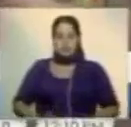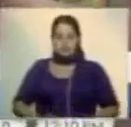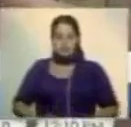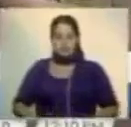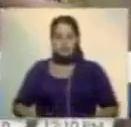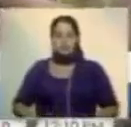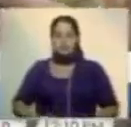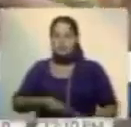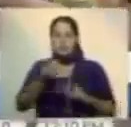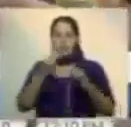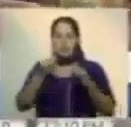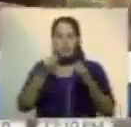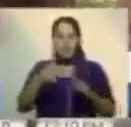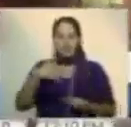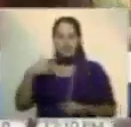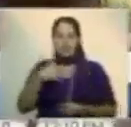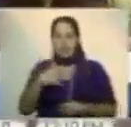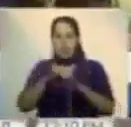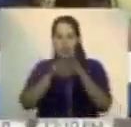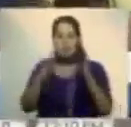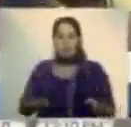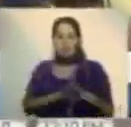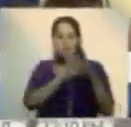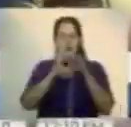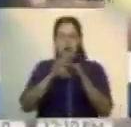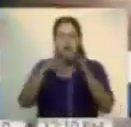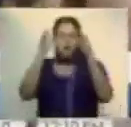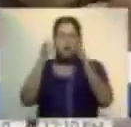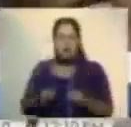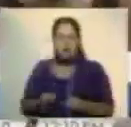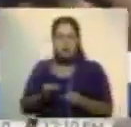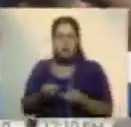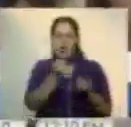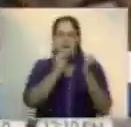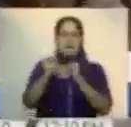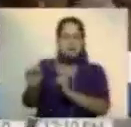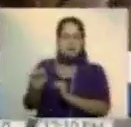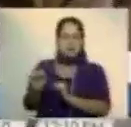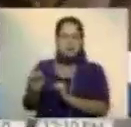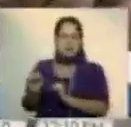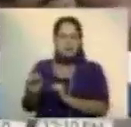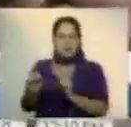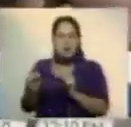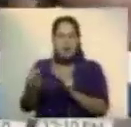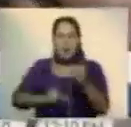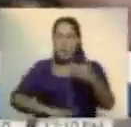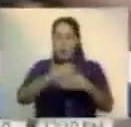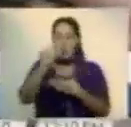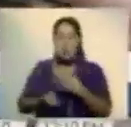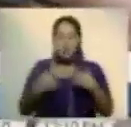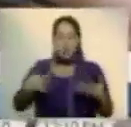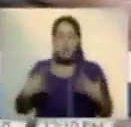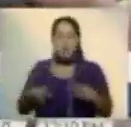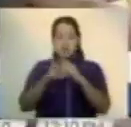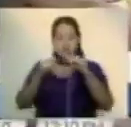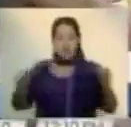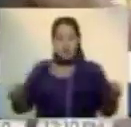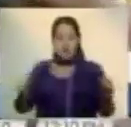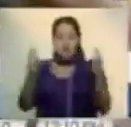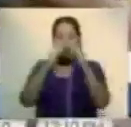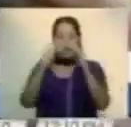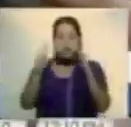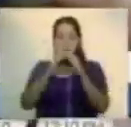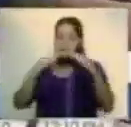Entonces, ayer en el mismo sentido, la Mesa Unida expresó oficialmente que ellos rechazan el proyecto de emergencia para terrenos y viviendas que